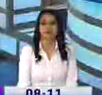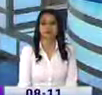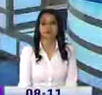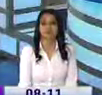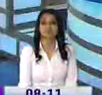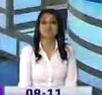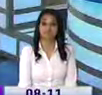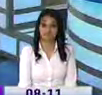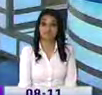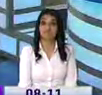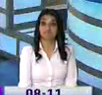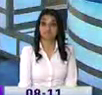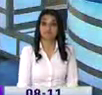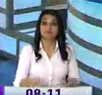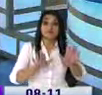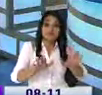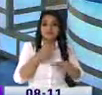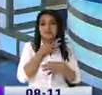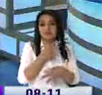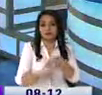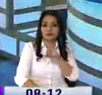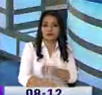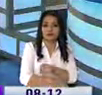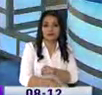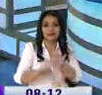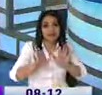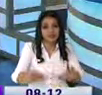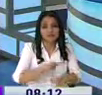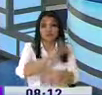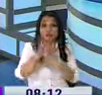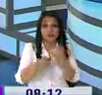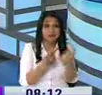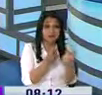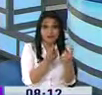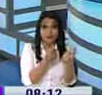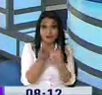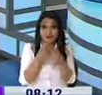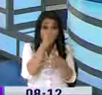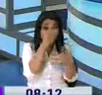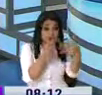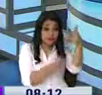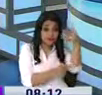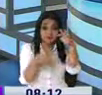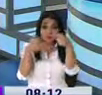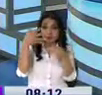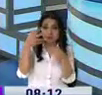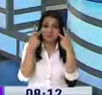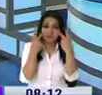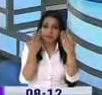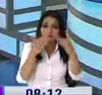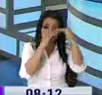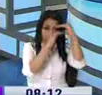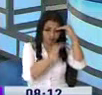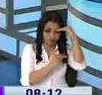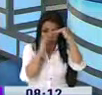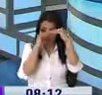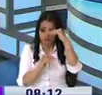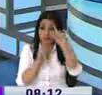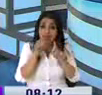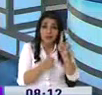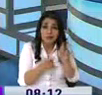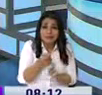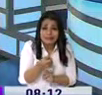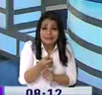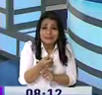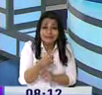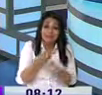La golosina de todos, el fútbol. Todos los seleccionados ya los hemos visto hasta el momento y hay muchos ahorita que están a la pelea el día de